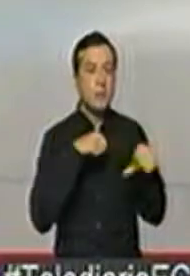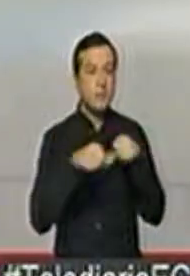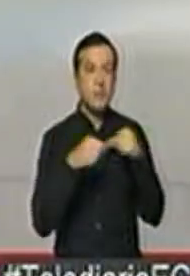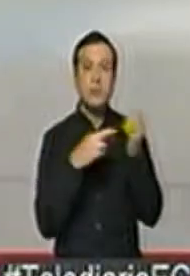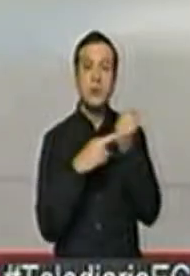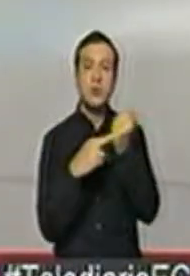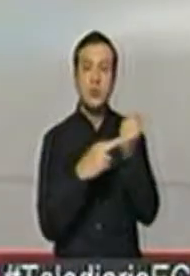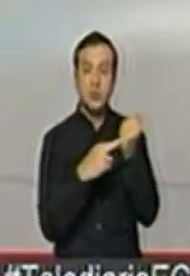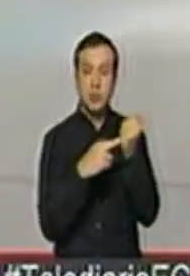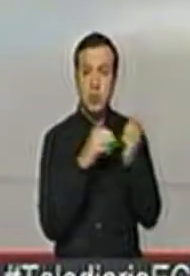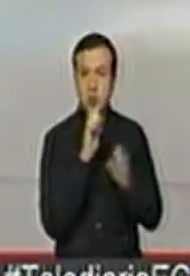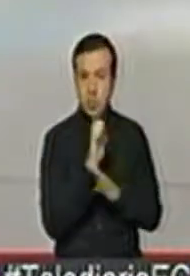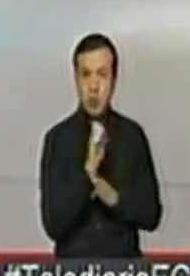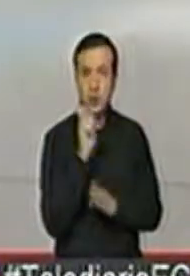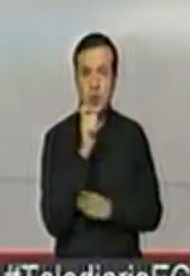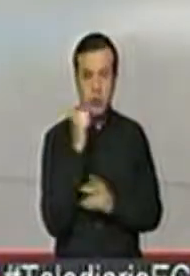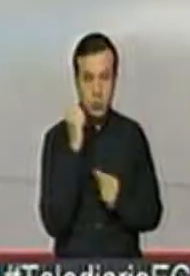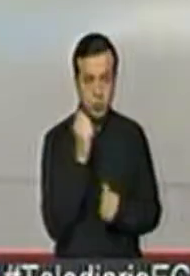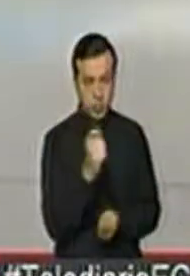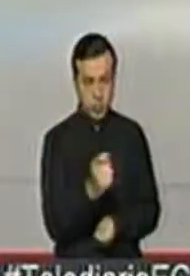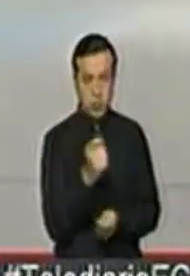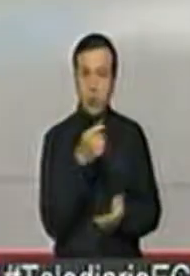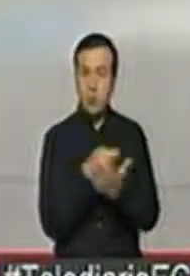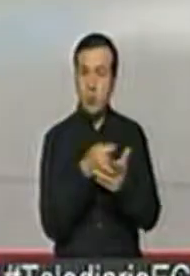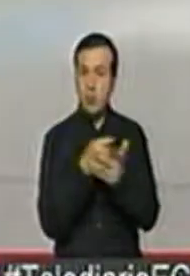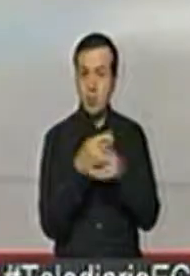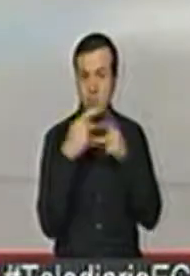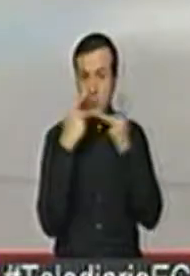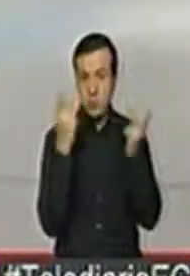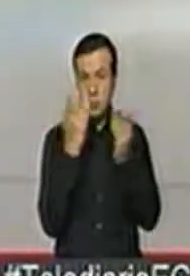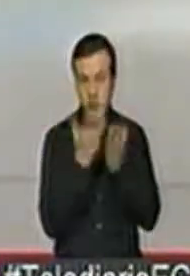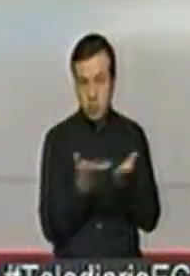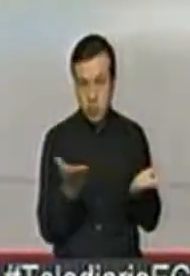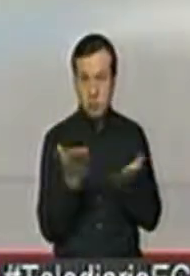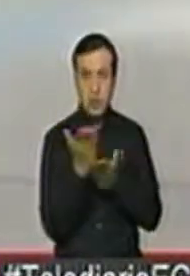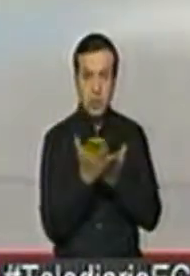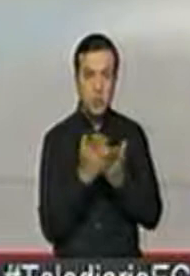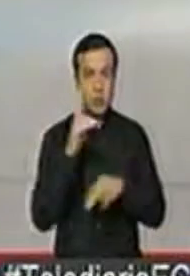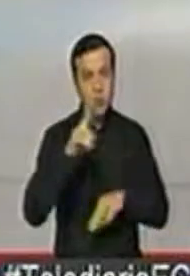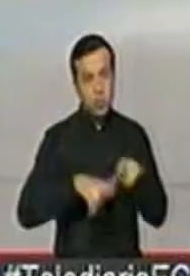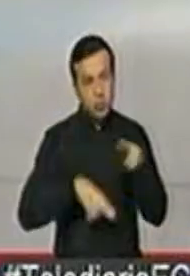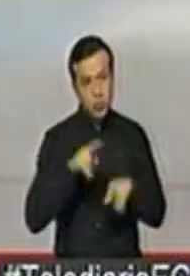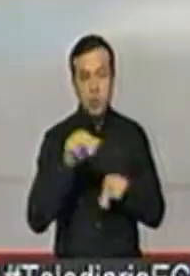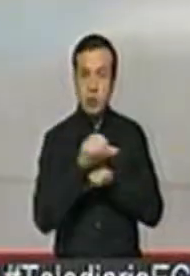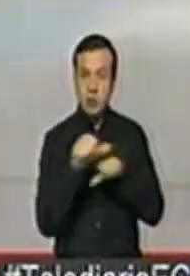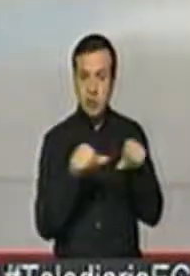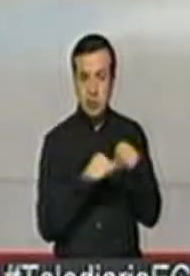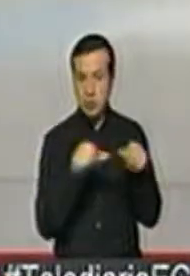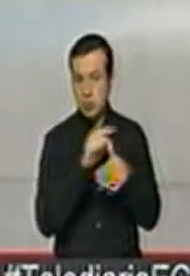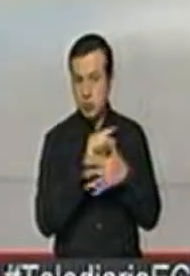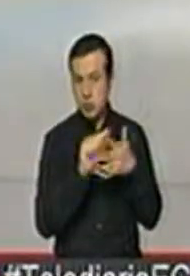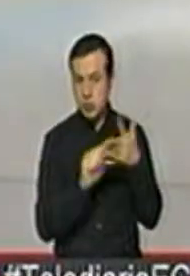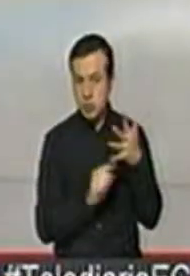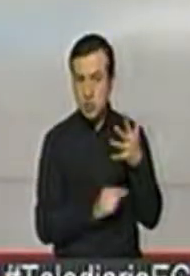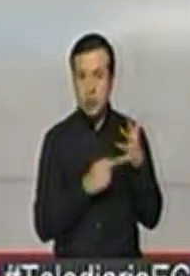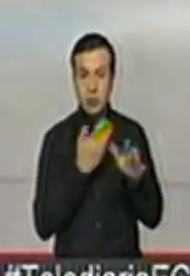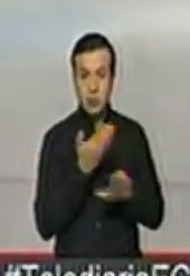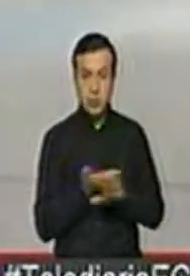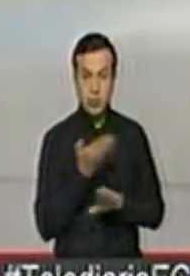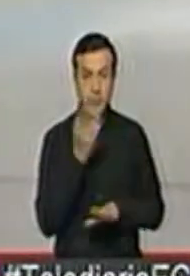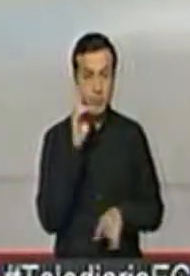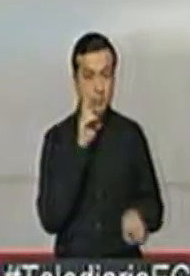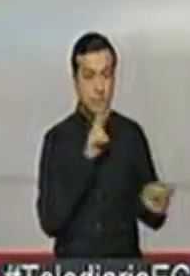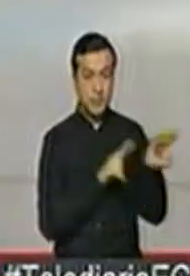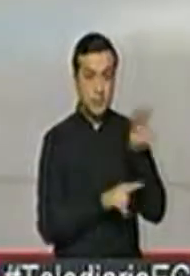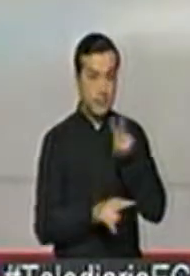recurso de los ecuatorianos para ejercer la compra pública en bienes, servicios, obras o consultorías, pues al presentarse a esta